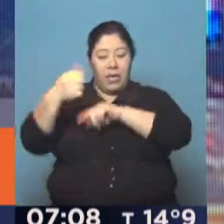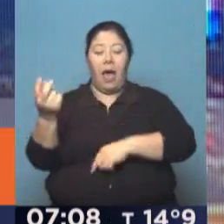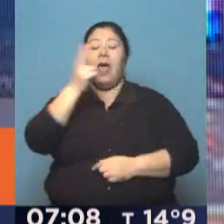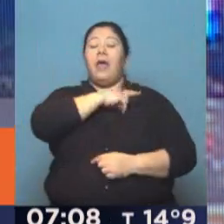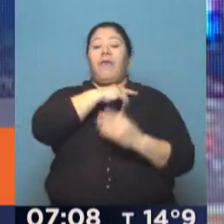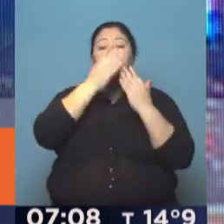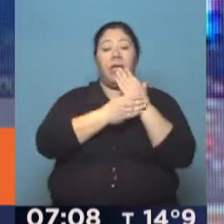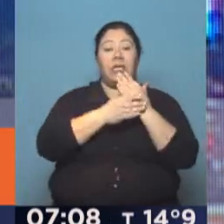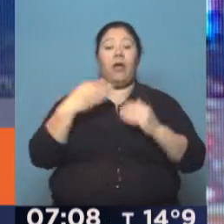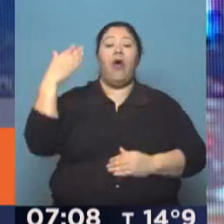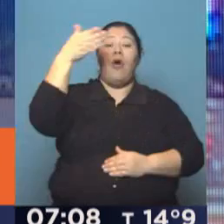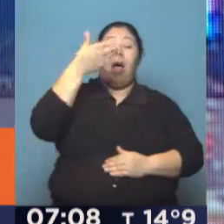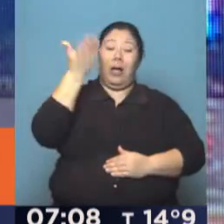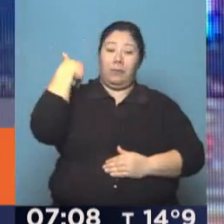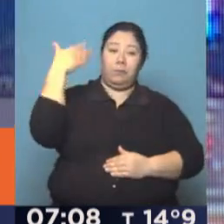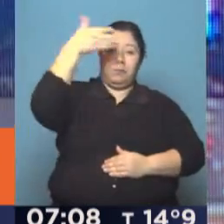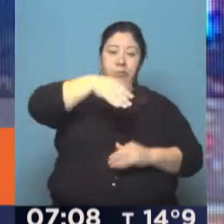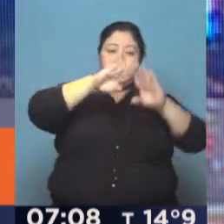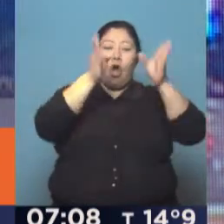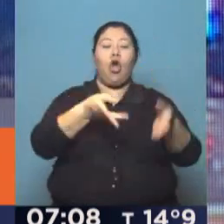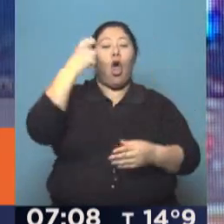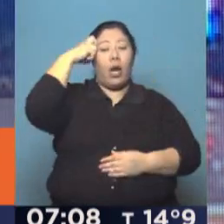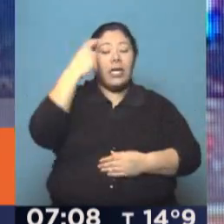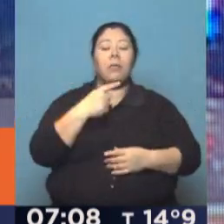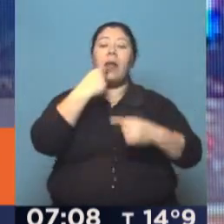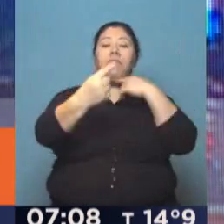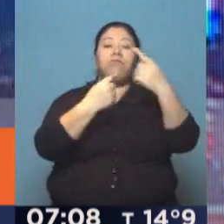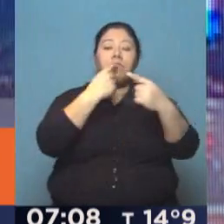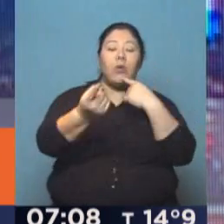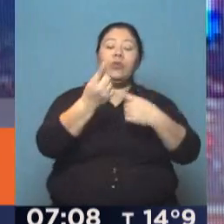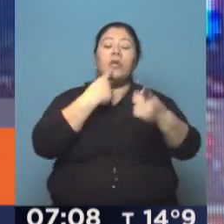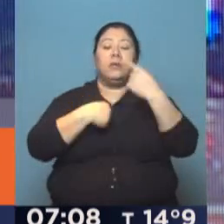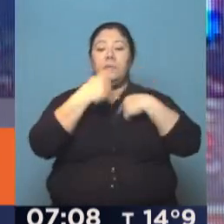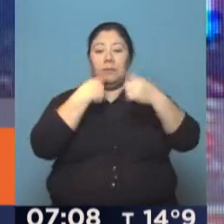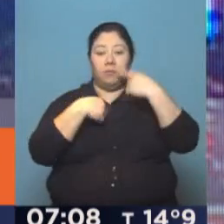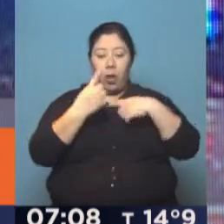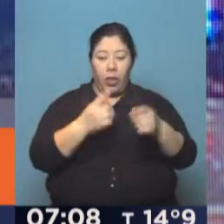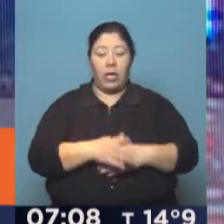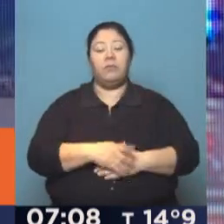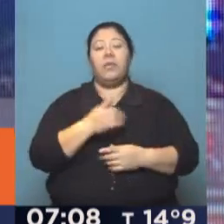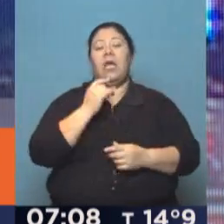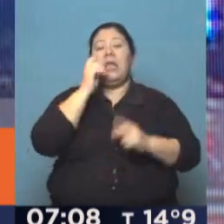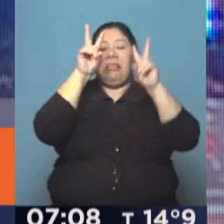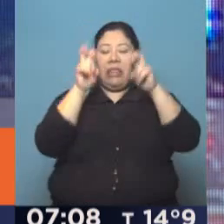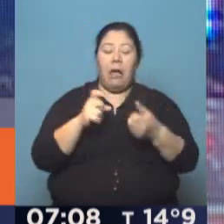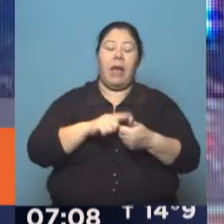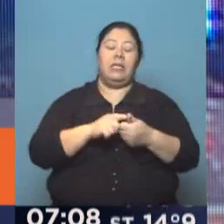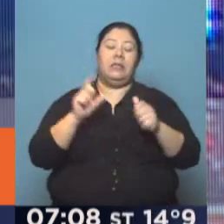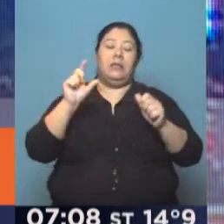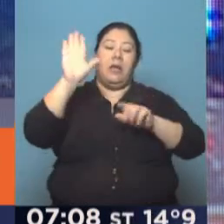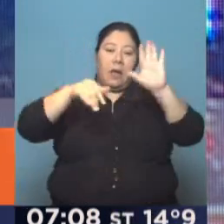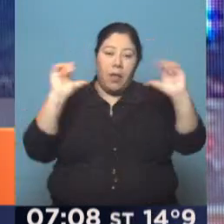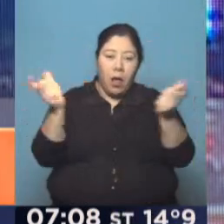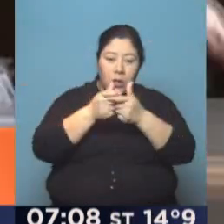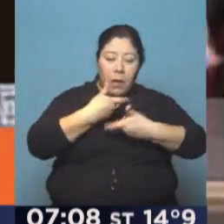de los legisladores, entre otros temas fueron abordados por el jefe de gabinete, desocupación, ganancias, audiencias públicas. Esto pasaba